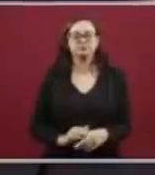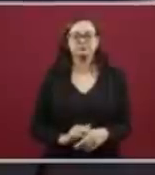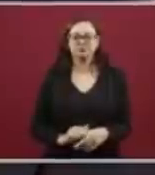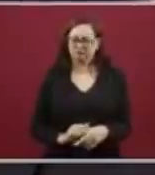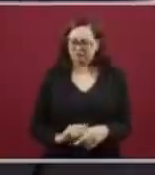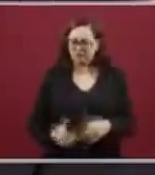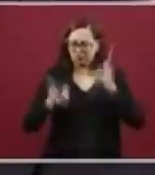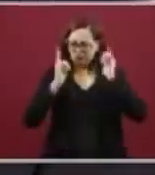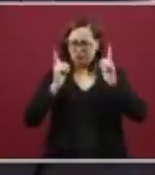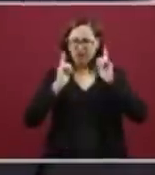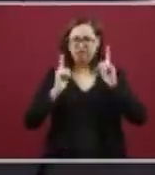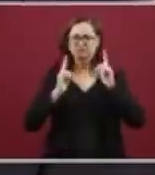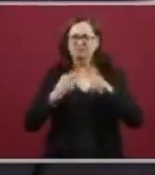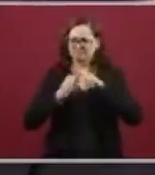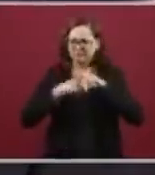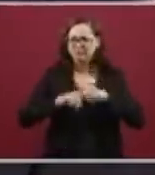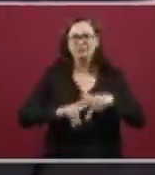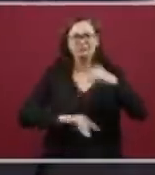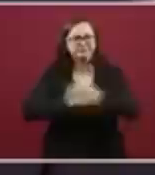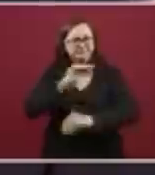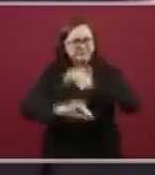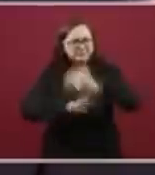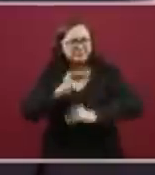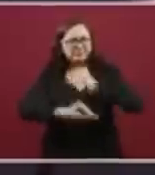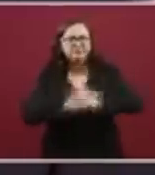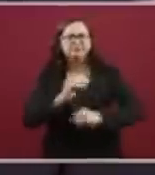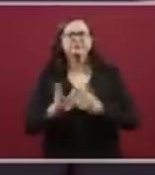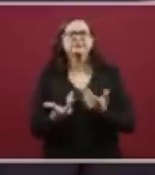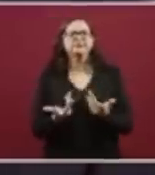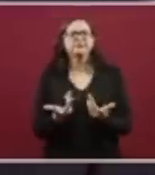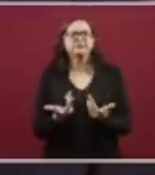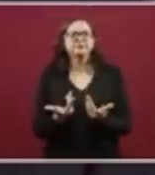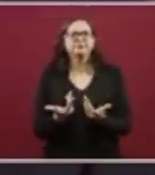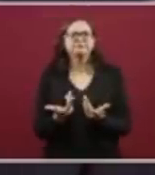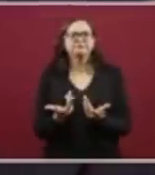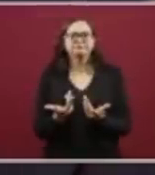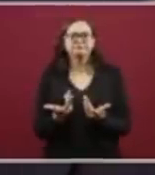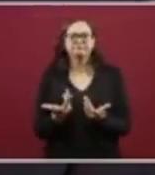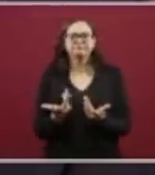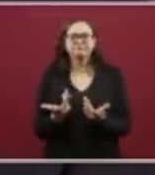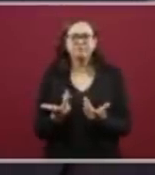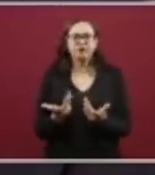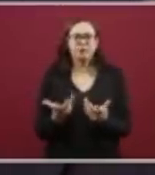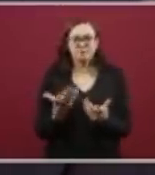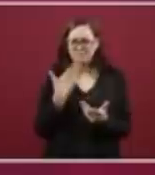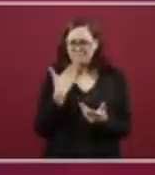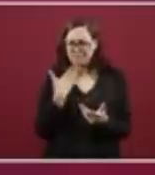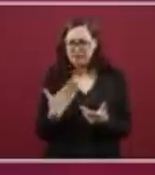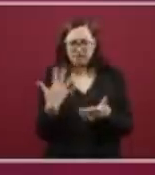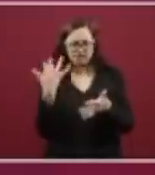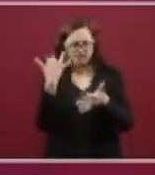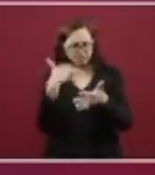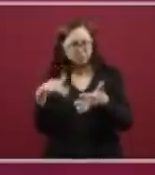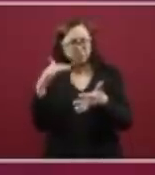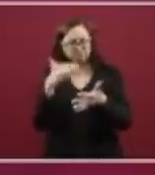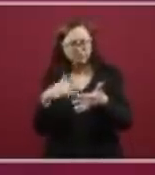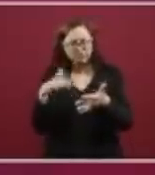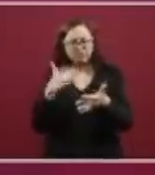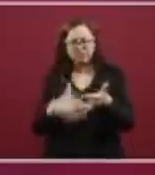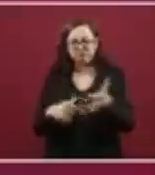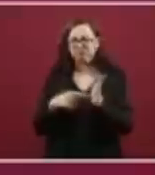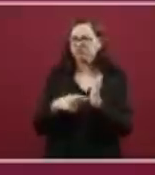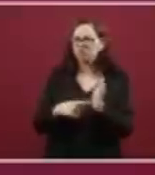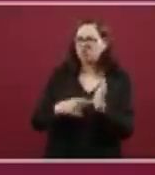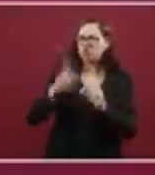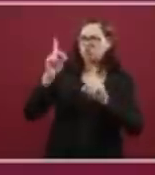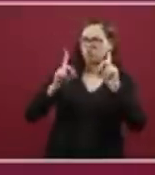polémica, que se lea, que se cuestione